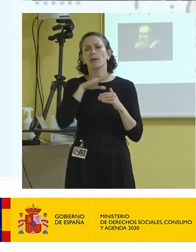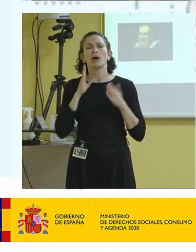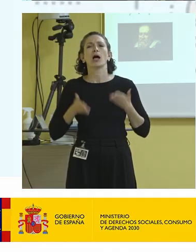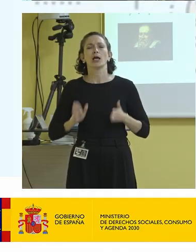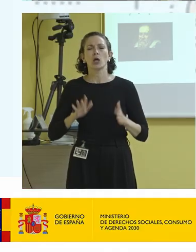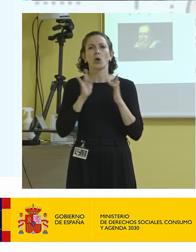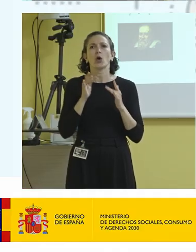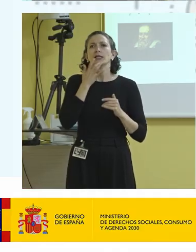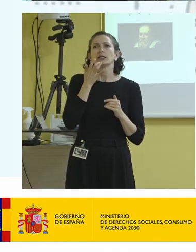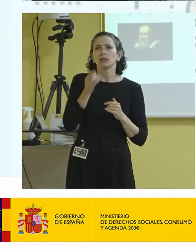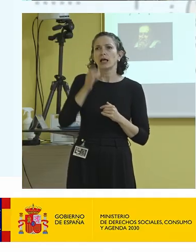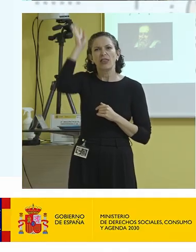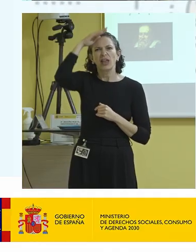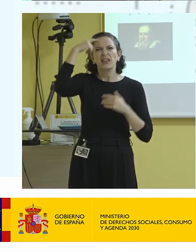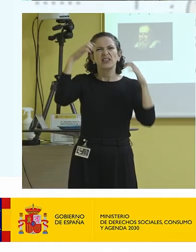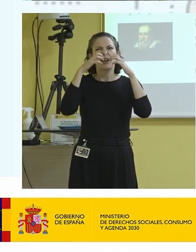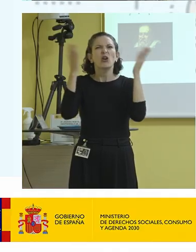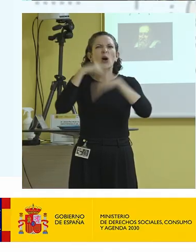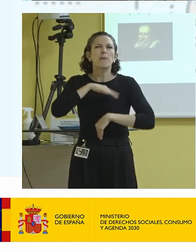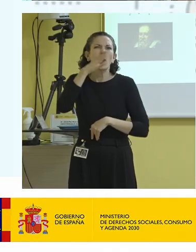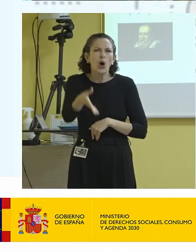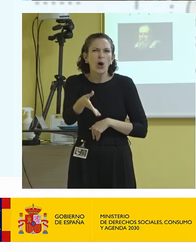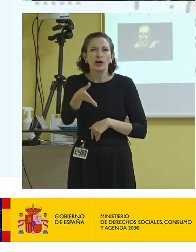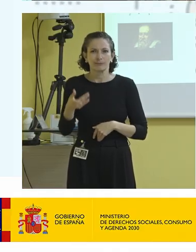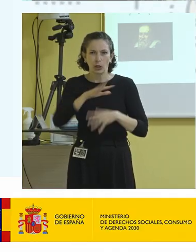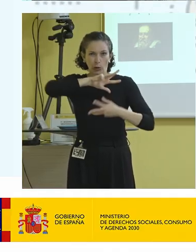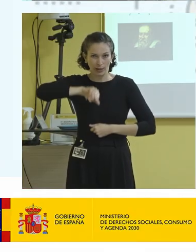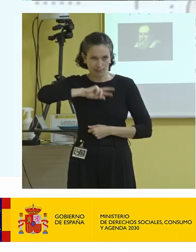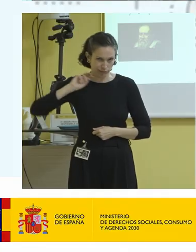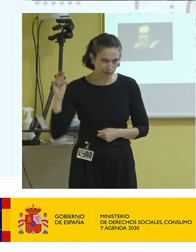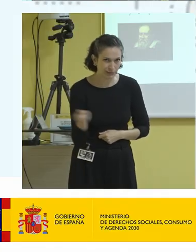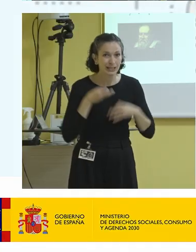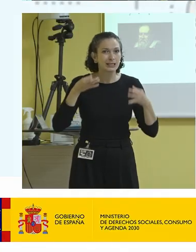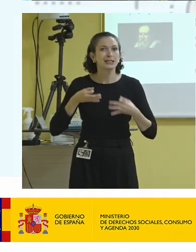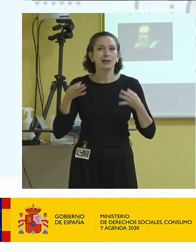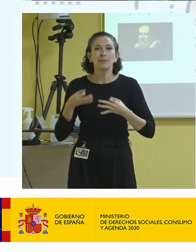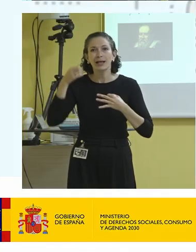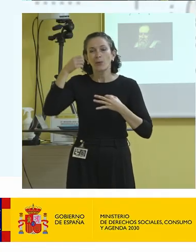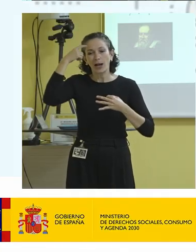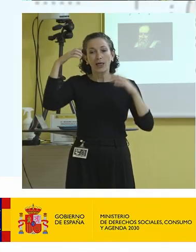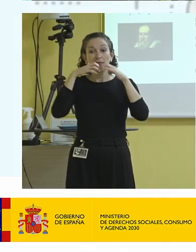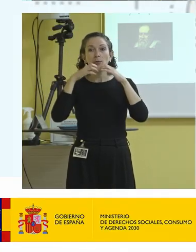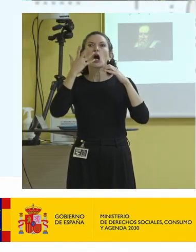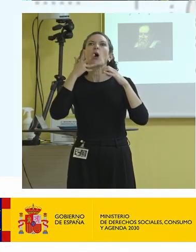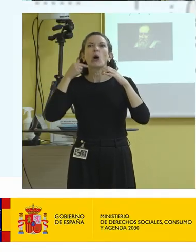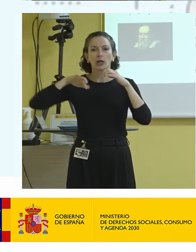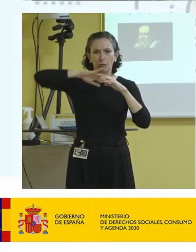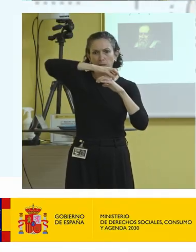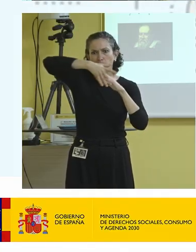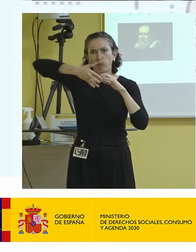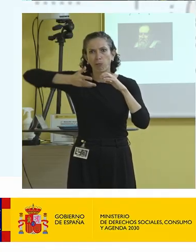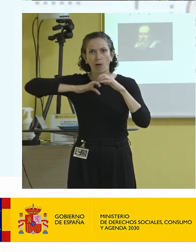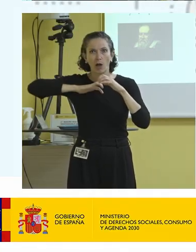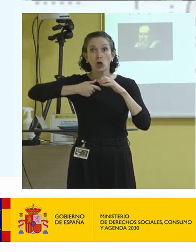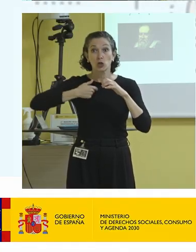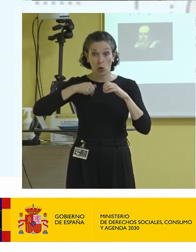haces tal, por qué Trump no tiene cerebro, tienes noticias de todos los tipos, ¿vale? Siempre con cerebros con colores. Que claro, yo a lo mejor que